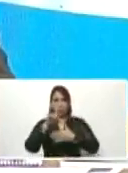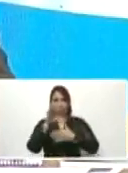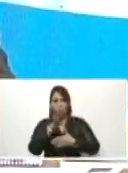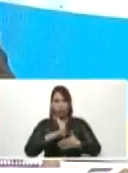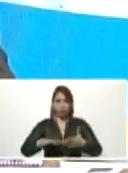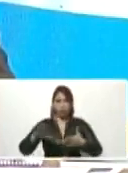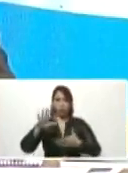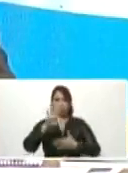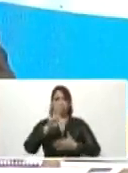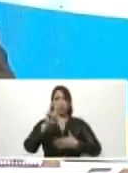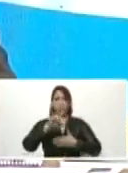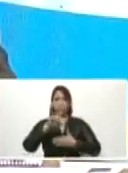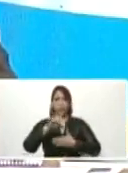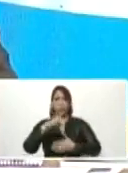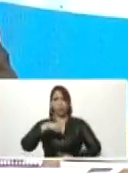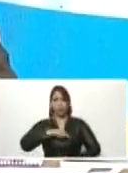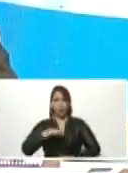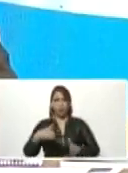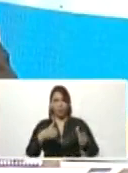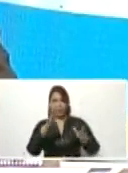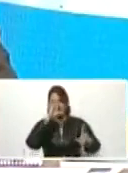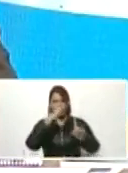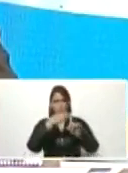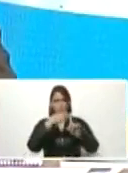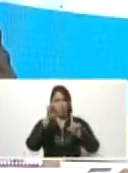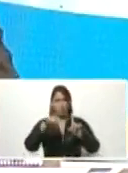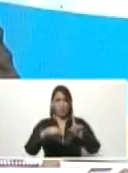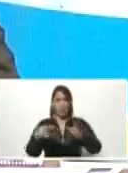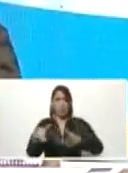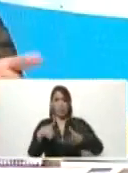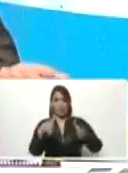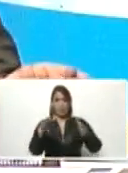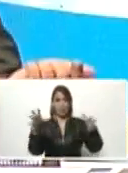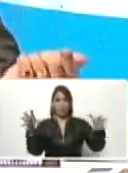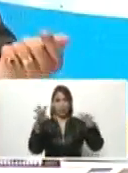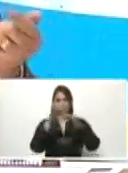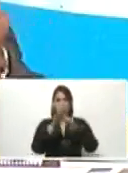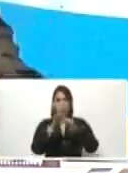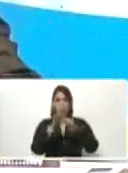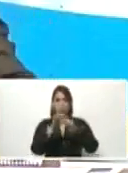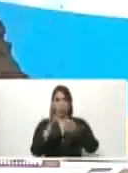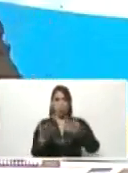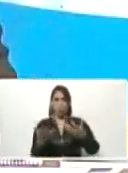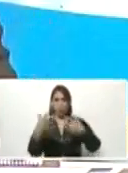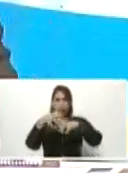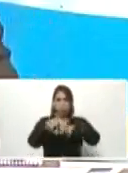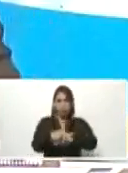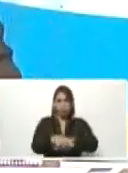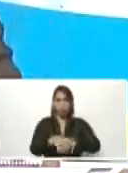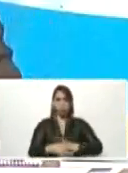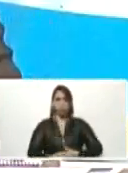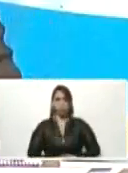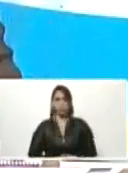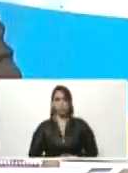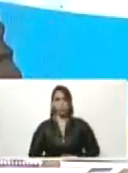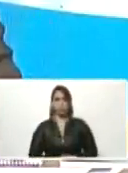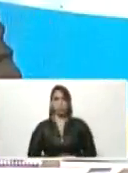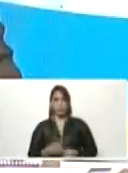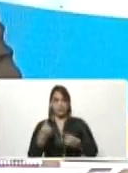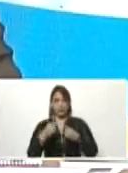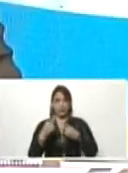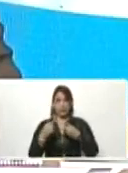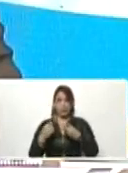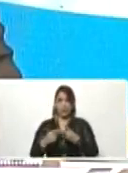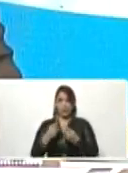Caribe. Nuestro camino es el camino de la unión, de la inclusión, de la diversidad,